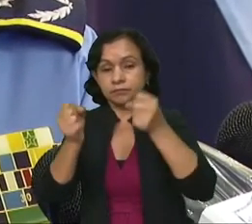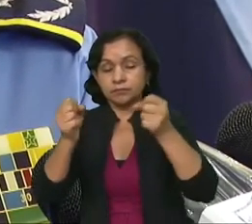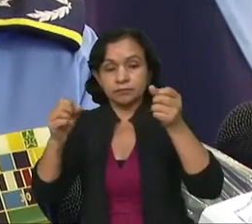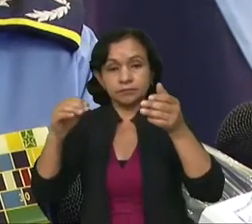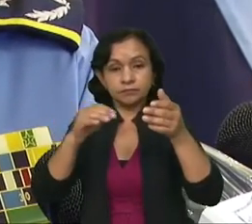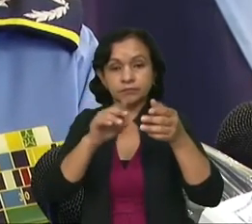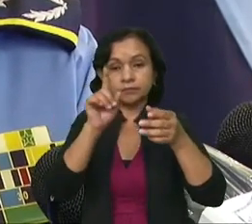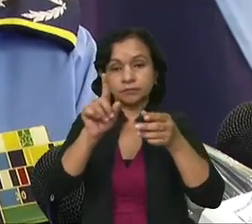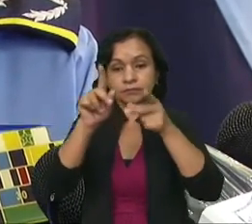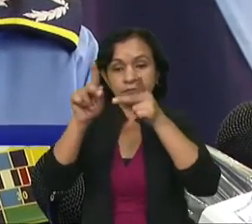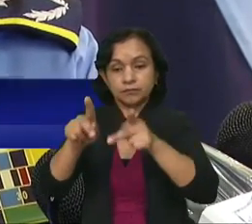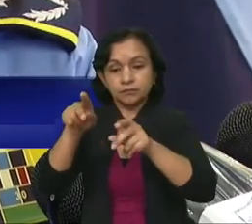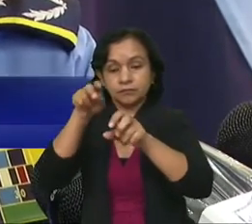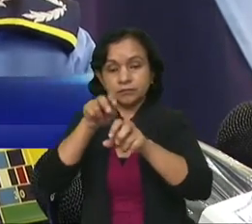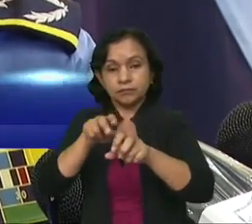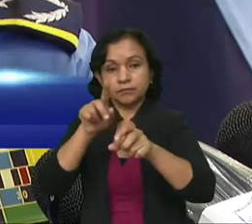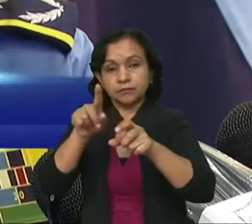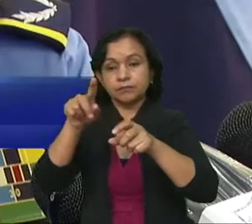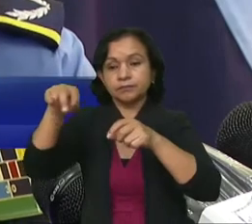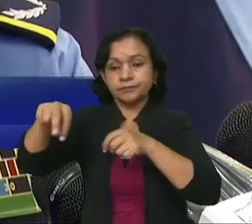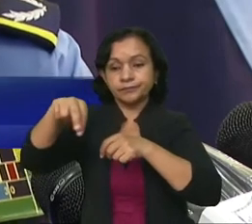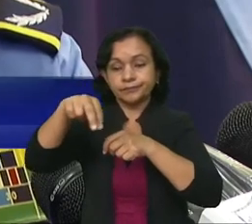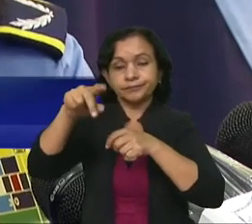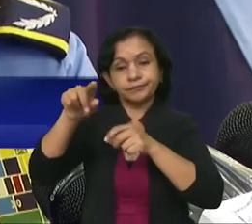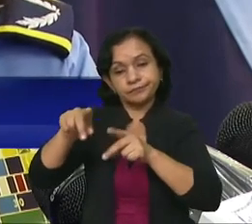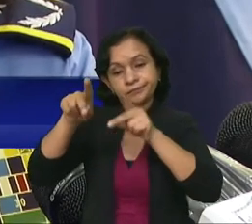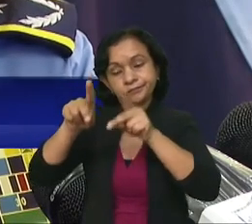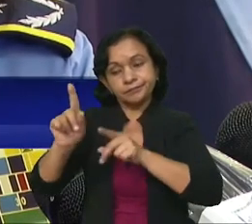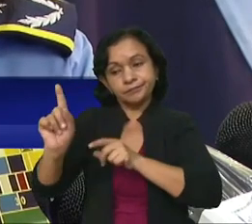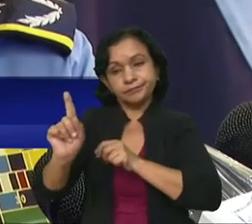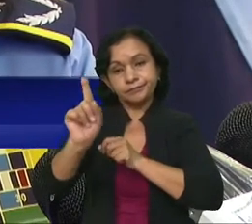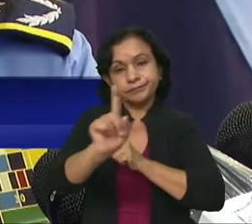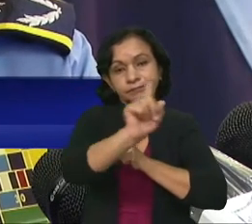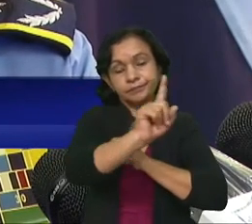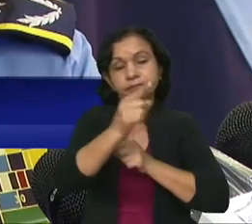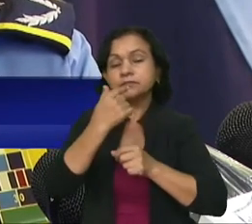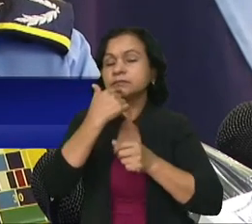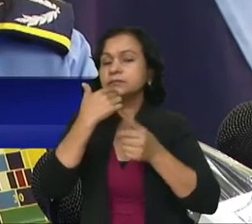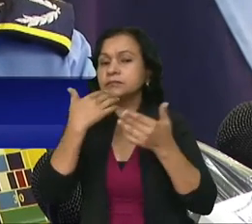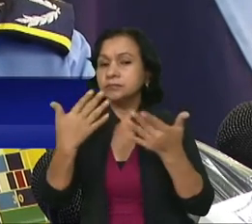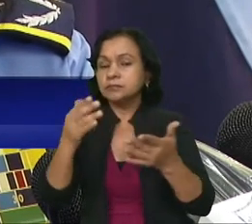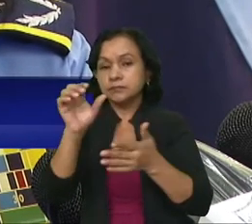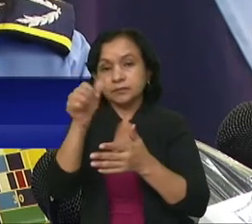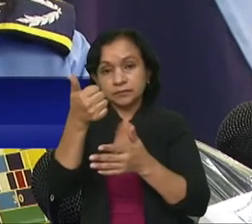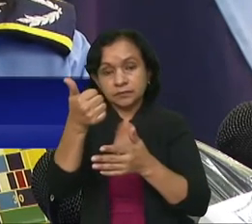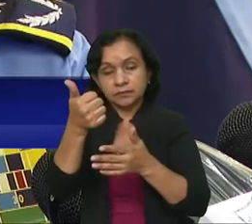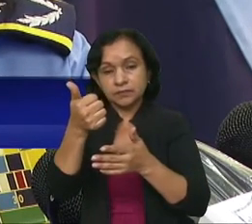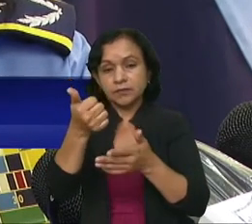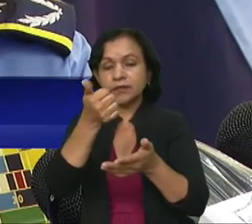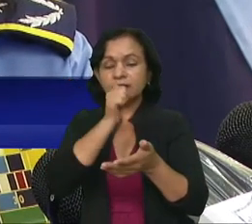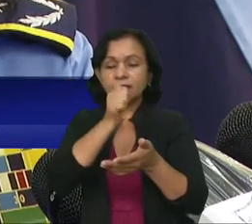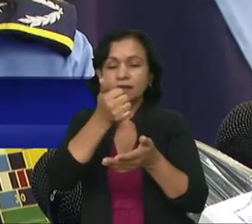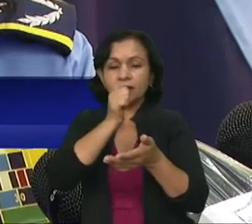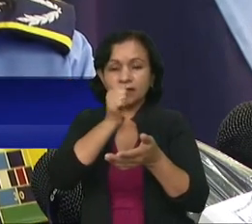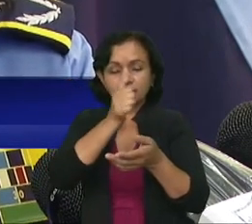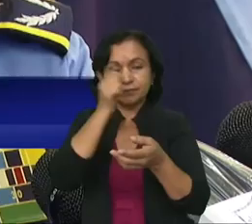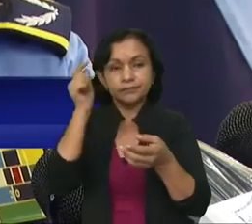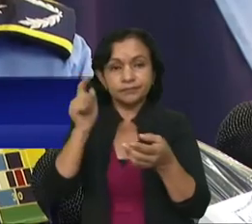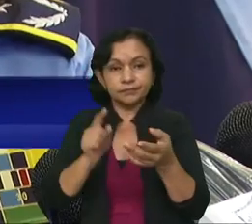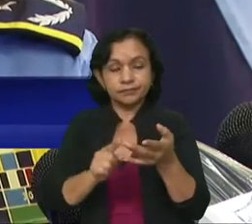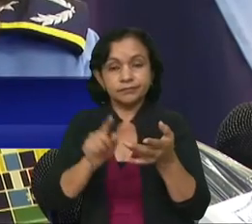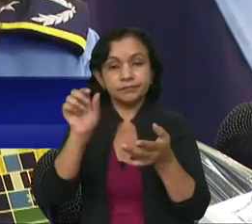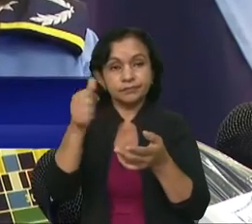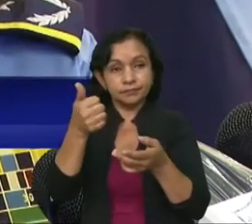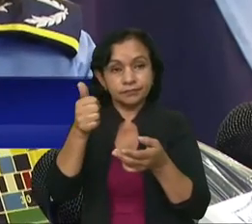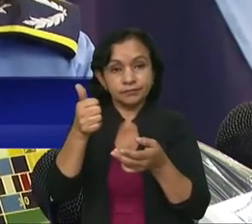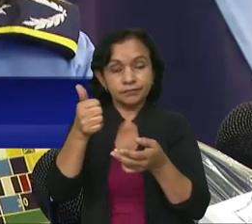un pasajero y un peatón. Las causas, 6 en estado de embriaguez y